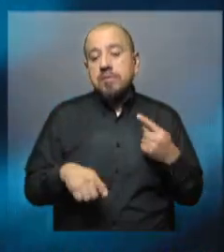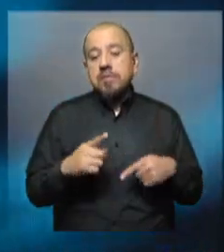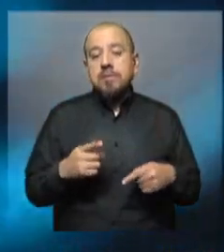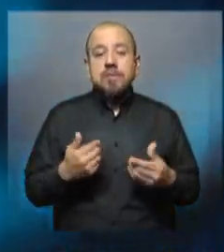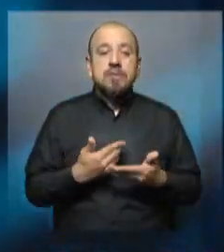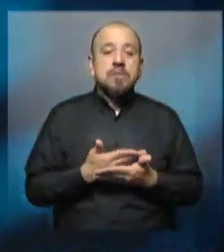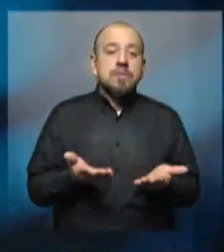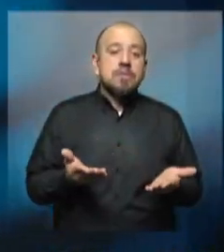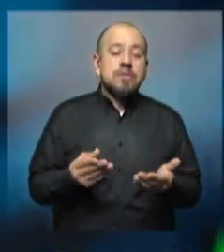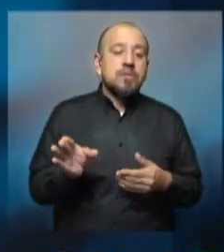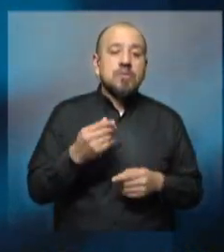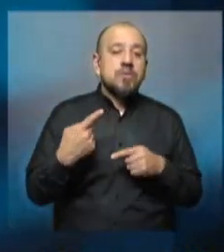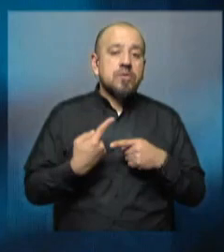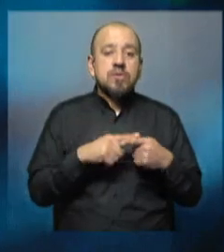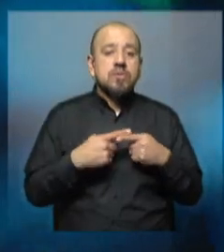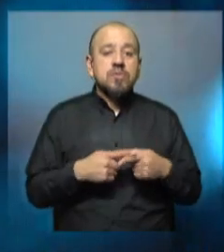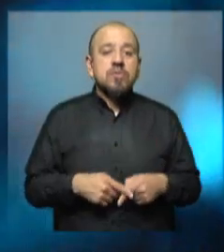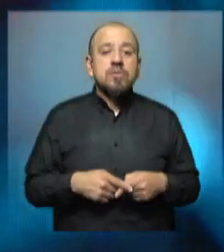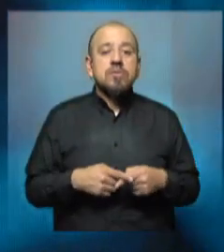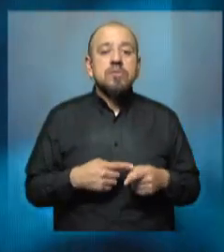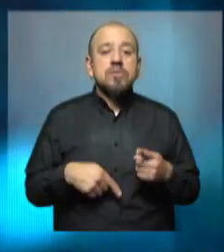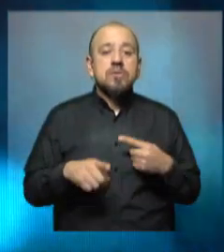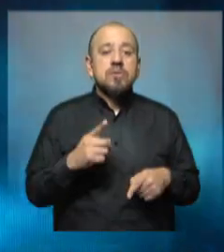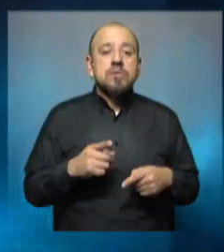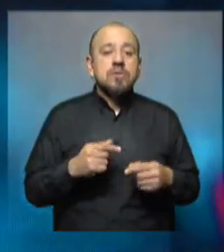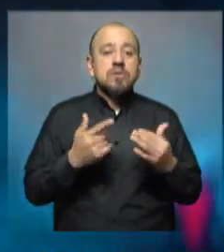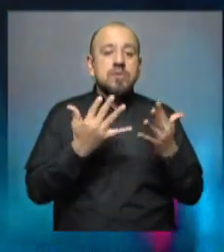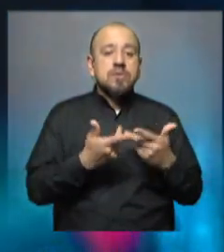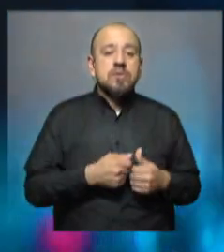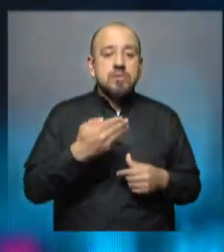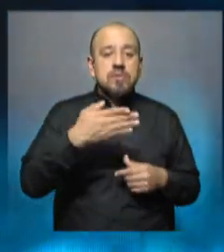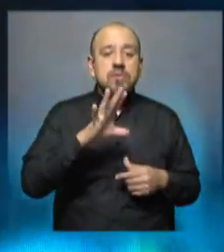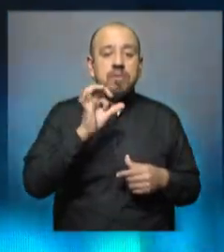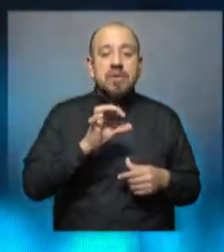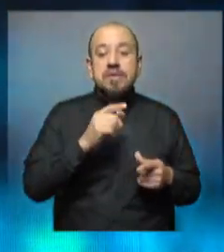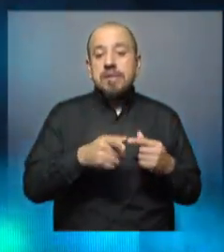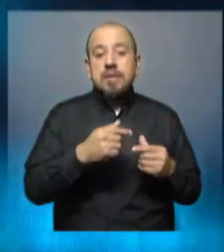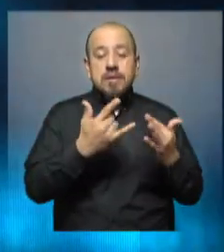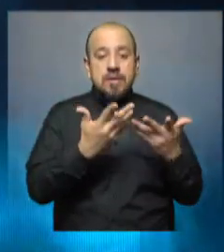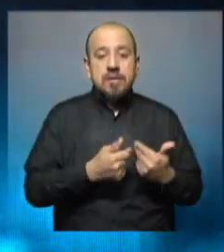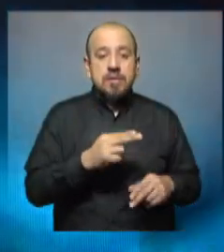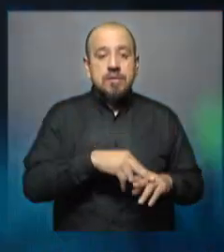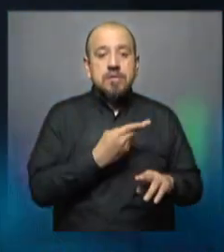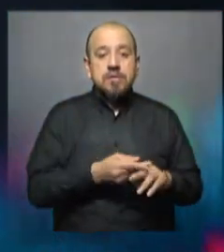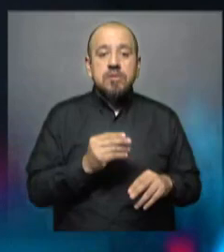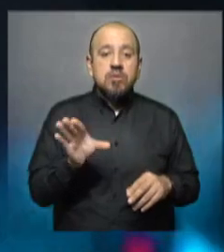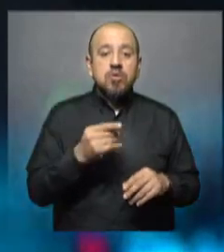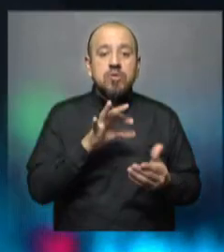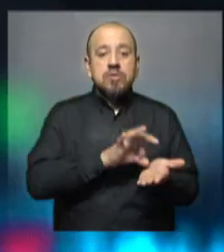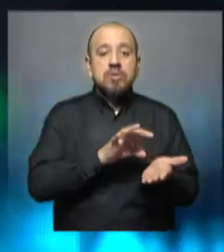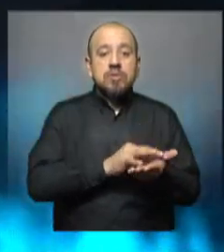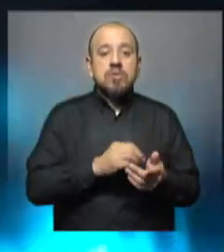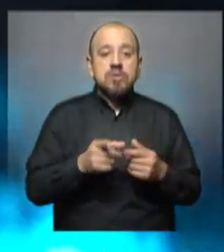de alguna manera de todas las discusiones que estamos teniendo en el plano de la Reforma tradicional que de hecho no es todo el sistema de seguridad social sino que es